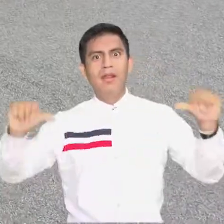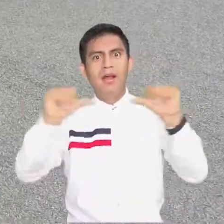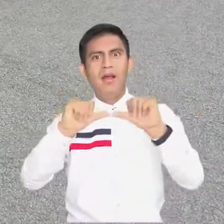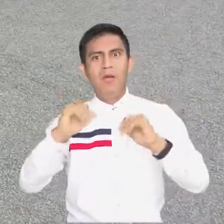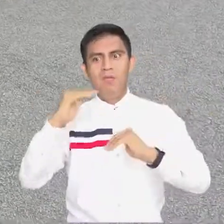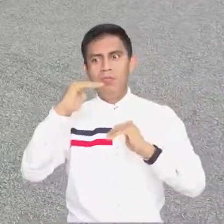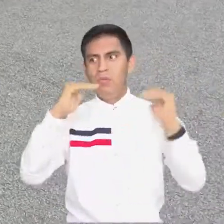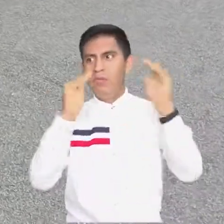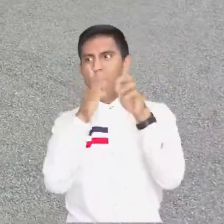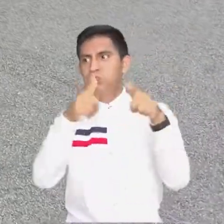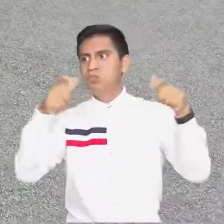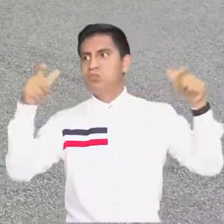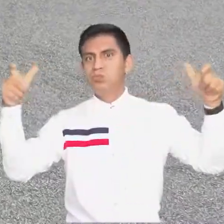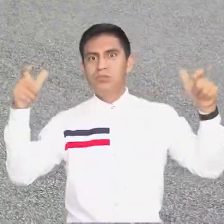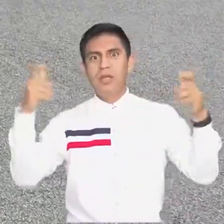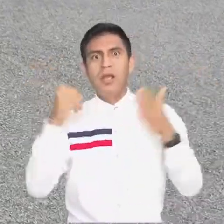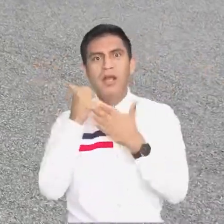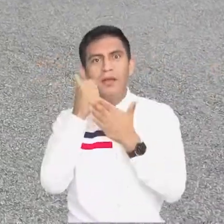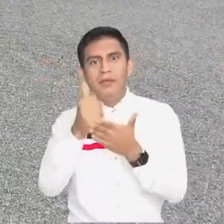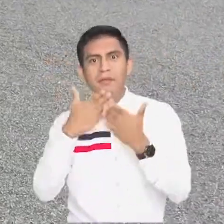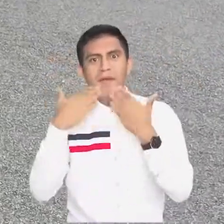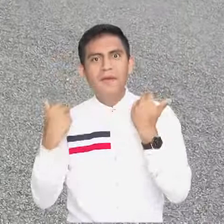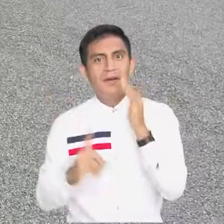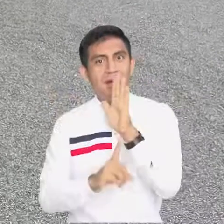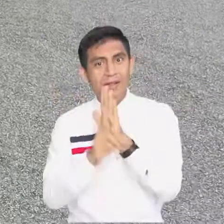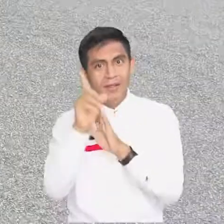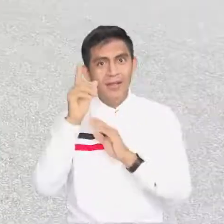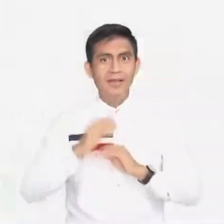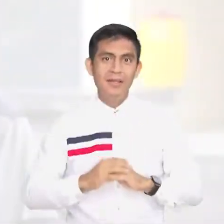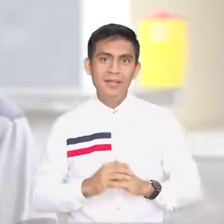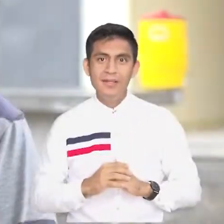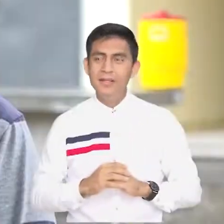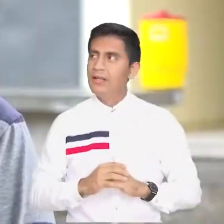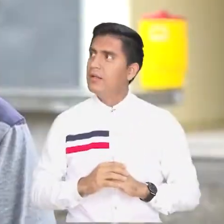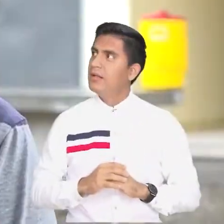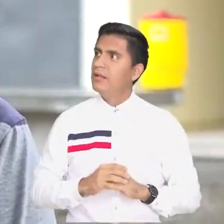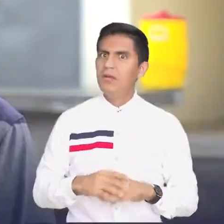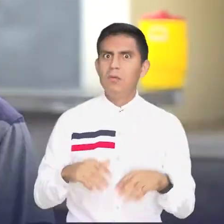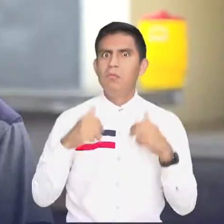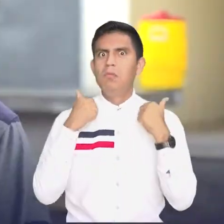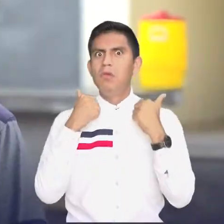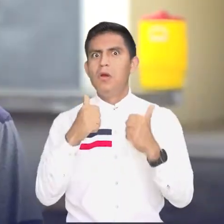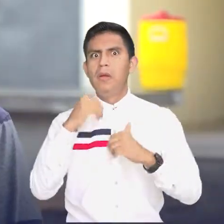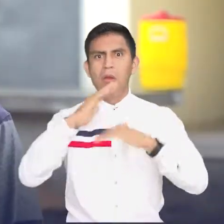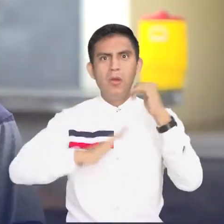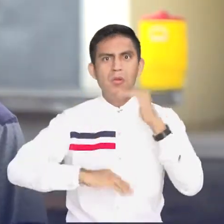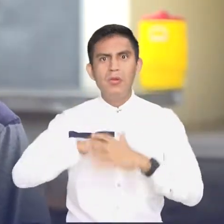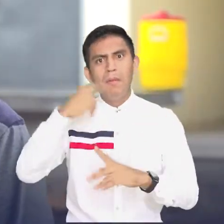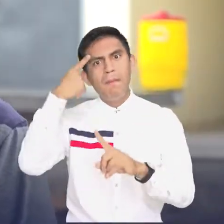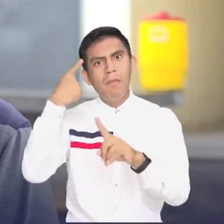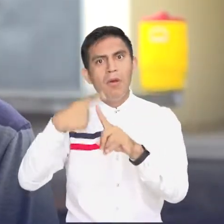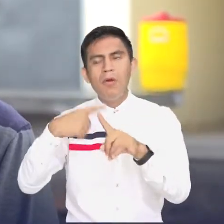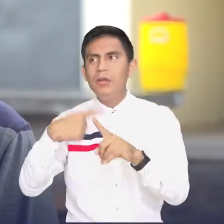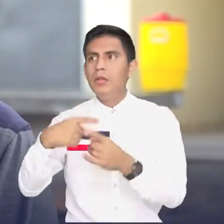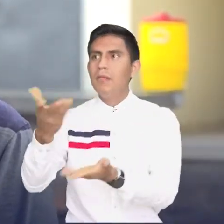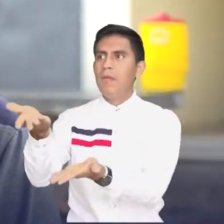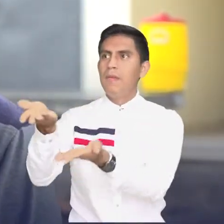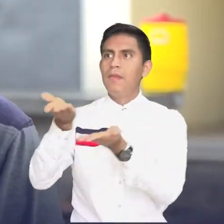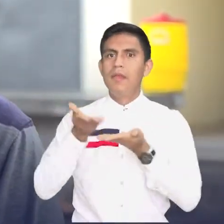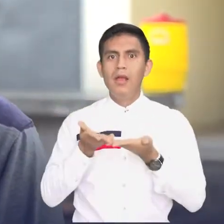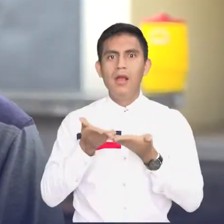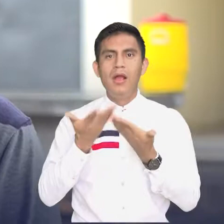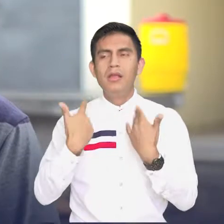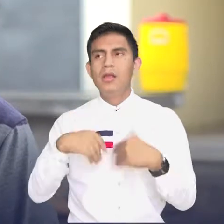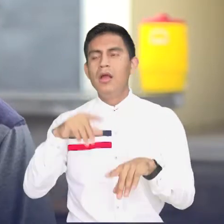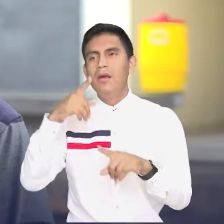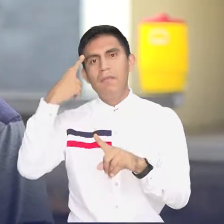una nueva obra que contribuye a un mejor aprendizaje. Y qué gran ayuda con esta obra para